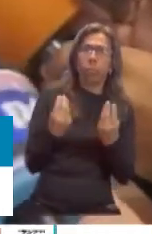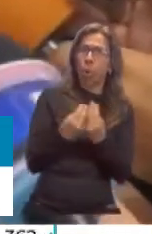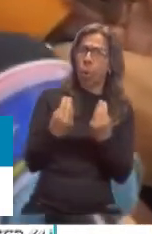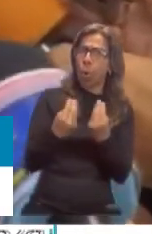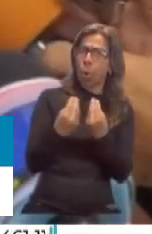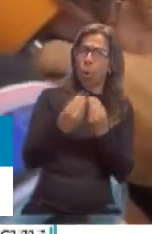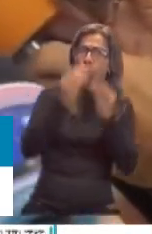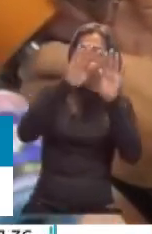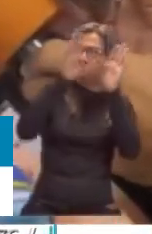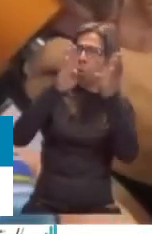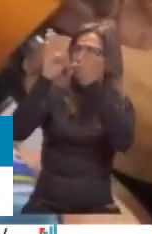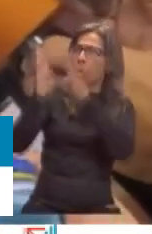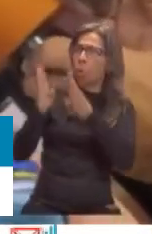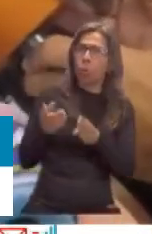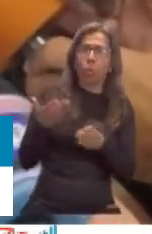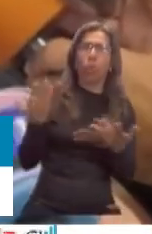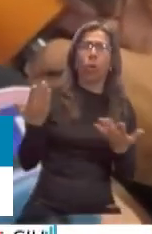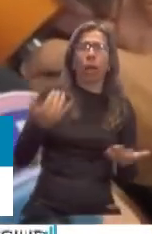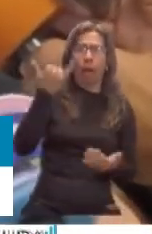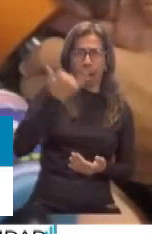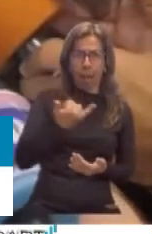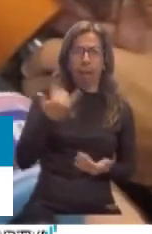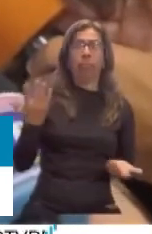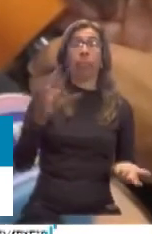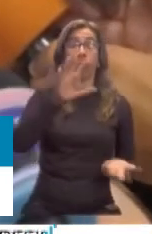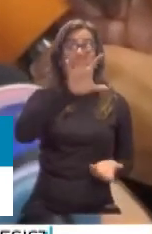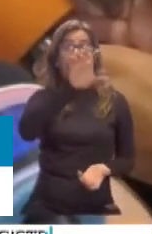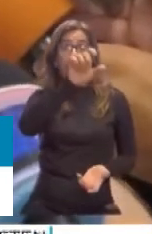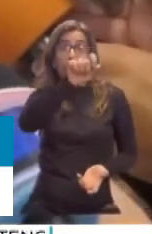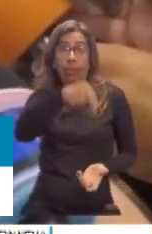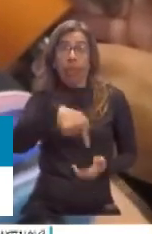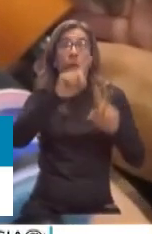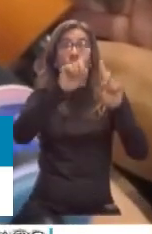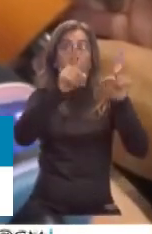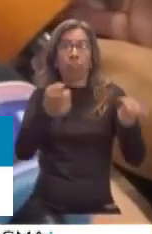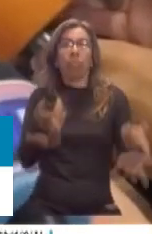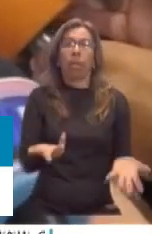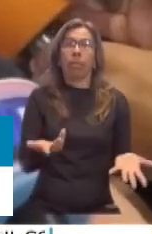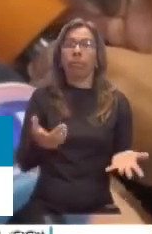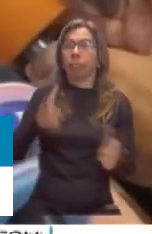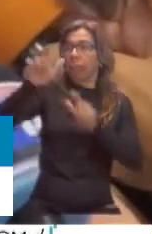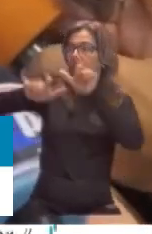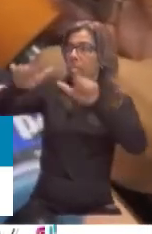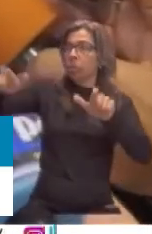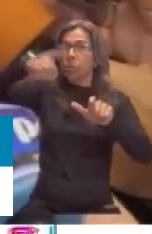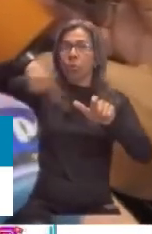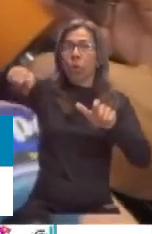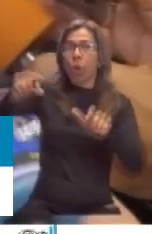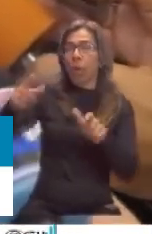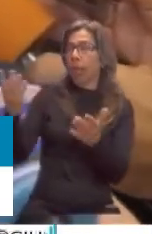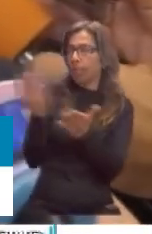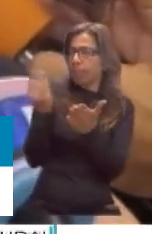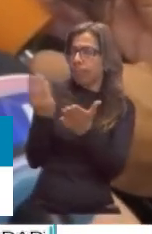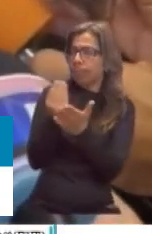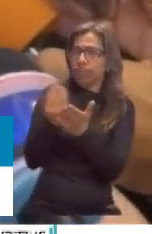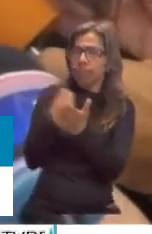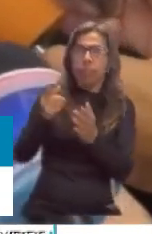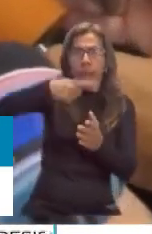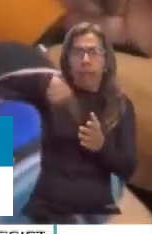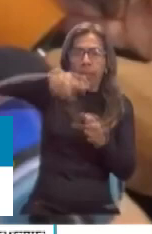tanto, destacan y valoran a todo el personal. O sea, valoran muchísimo los recursos humanos en términos